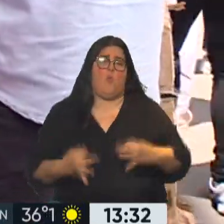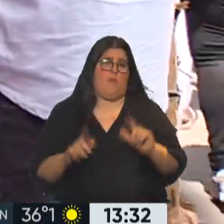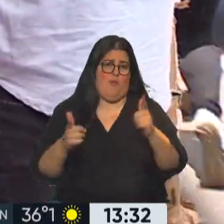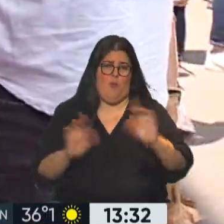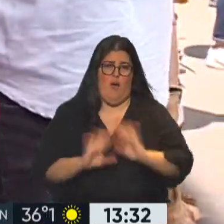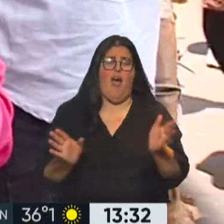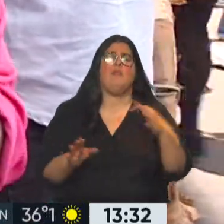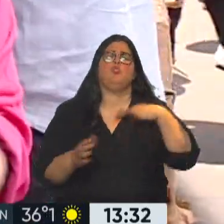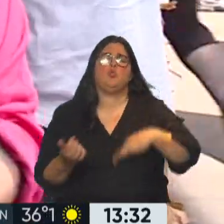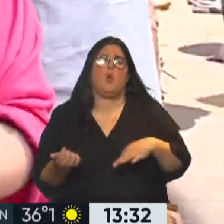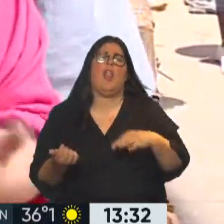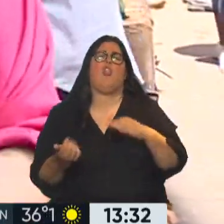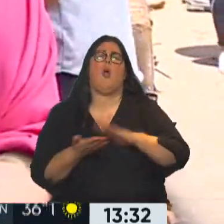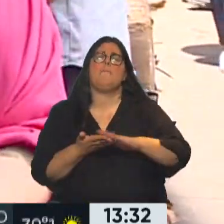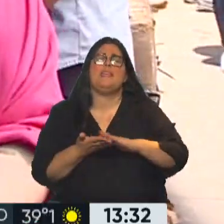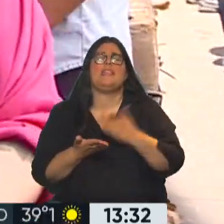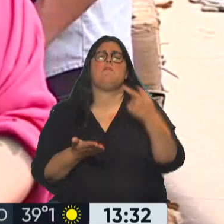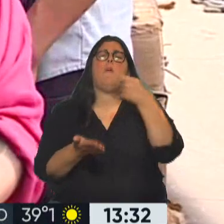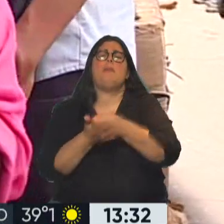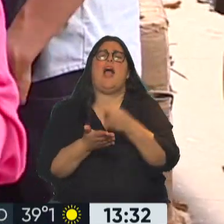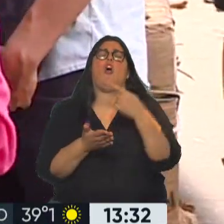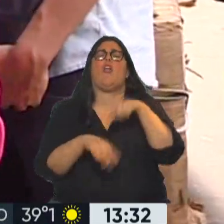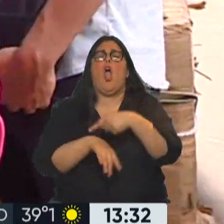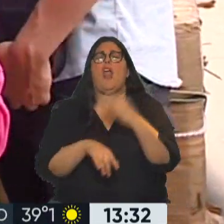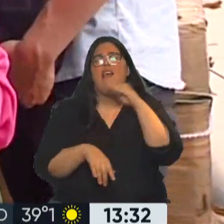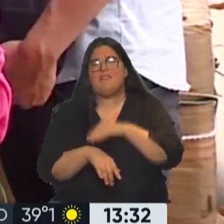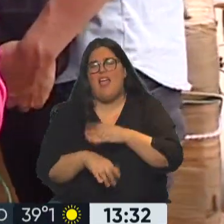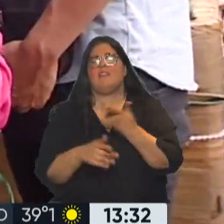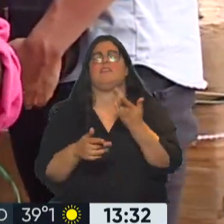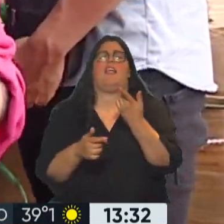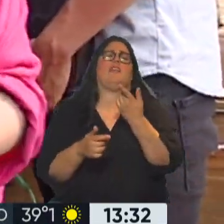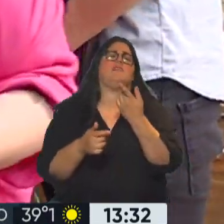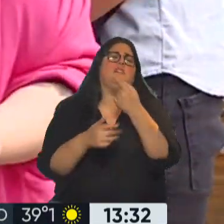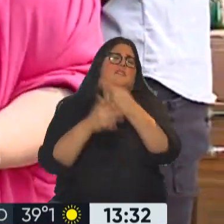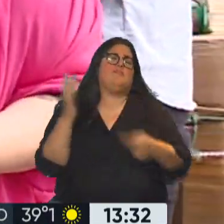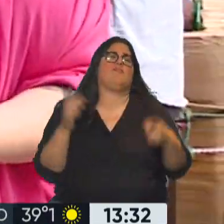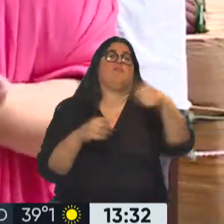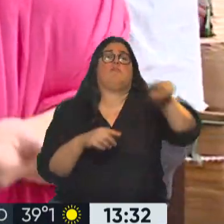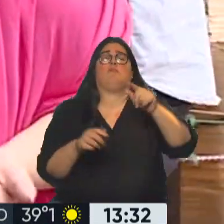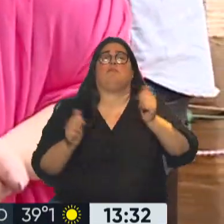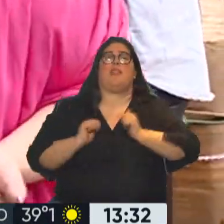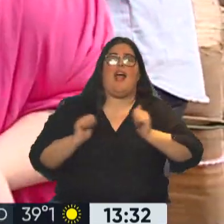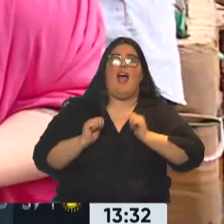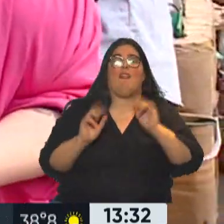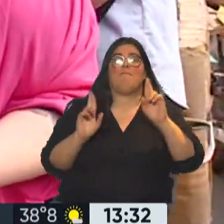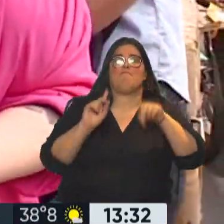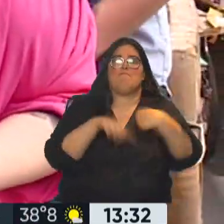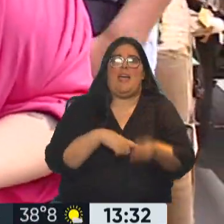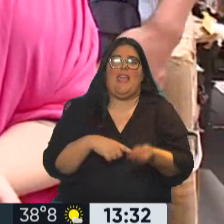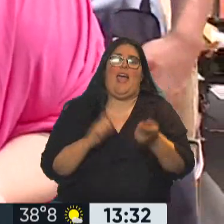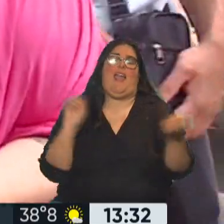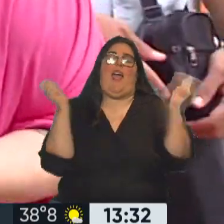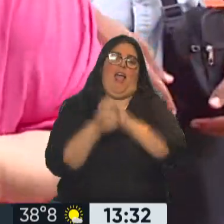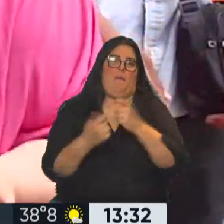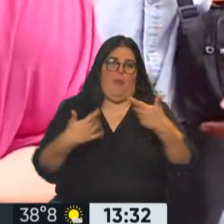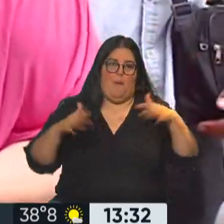del sueldo mínimo, del pago de las horas extras, y es por eso que todos tienen la esperanza de que mañana esto pueda cambiar a